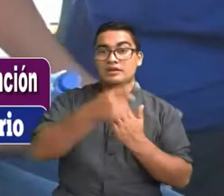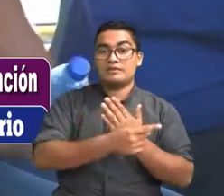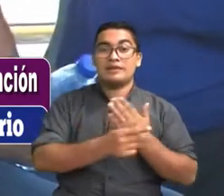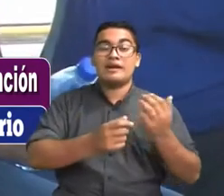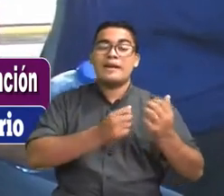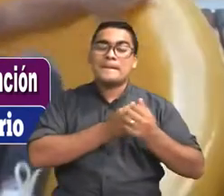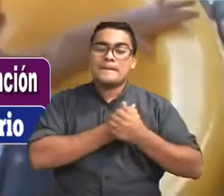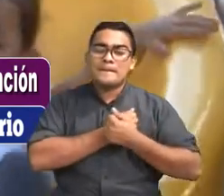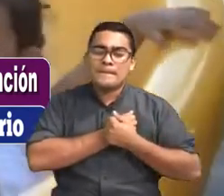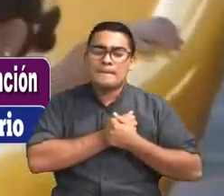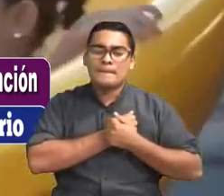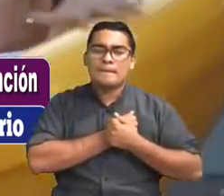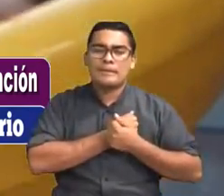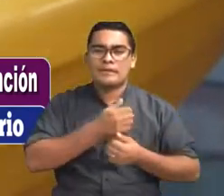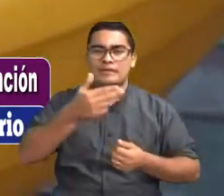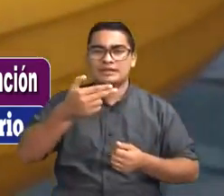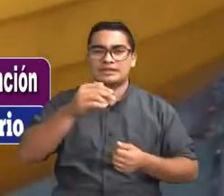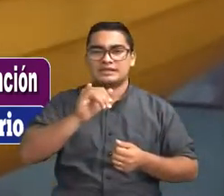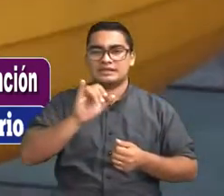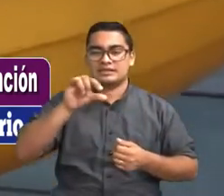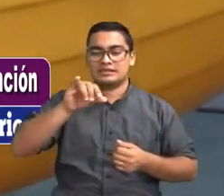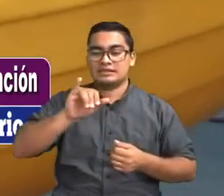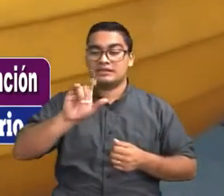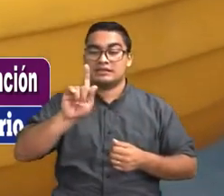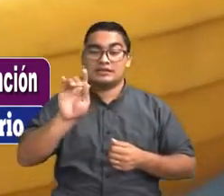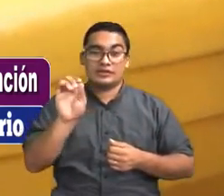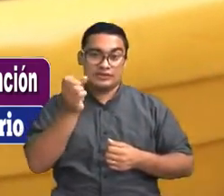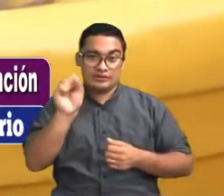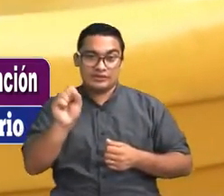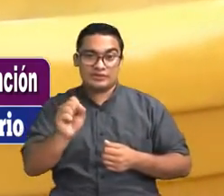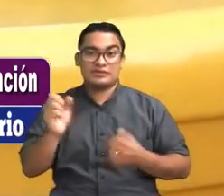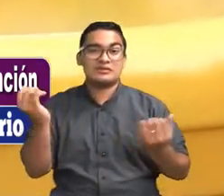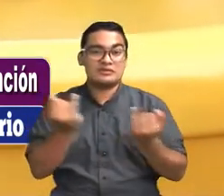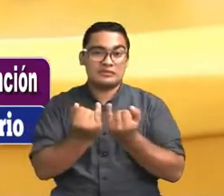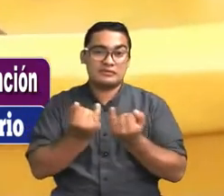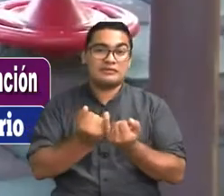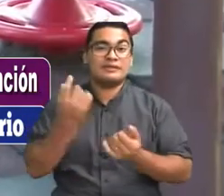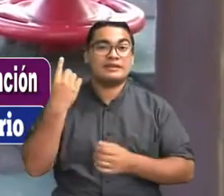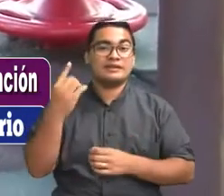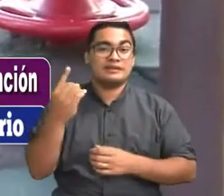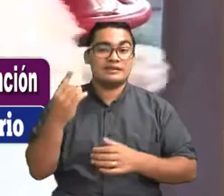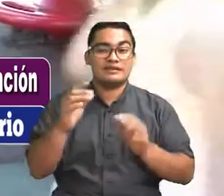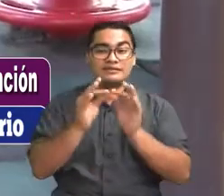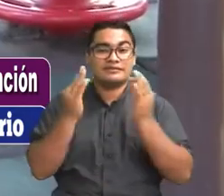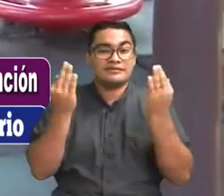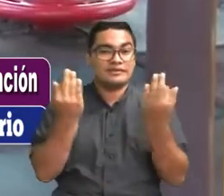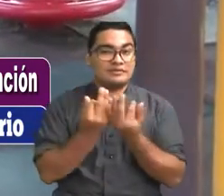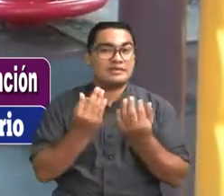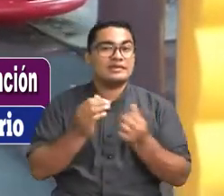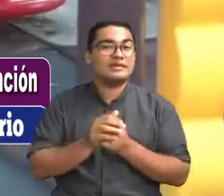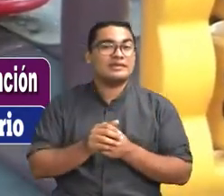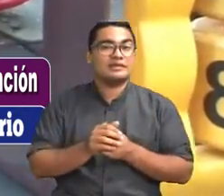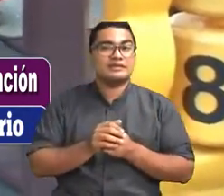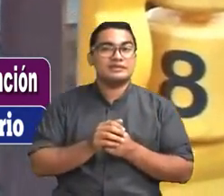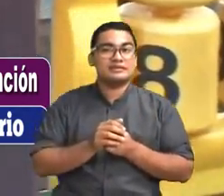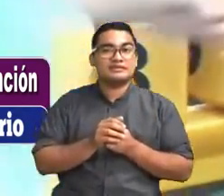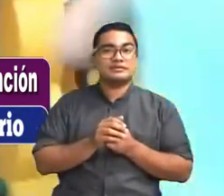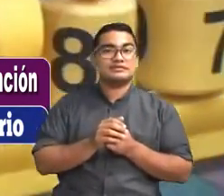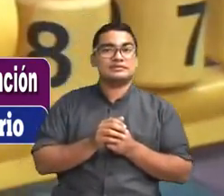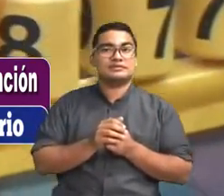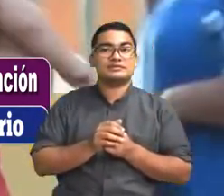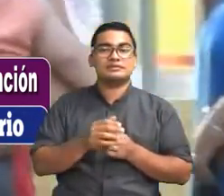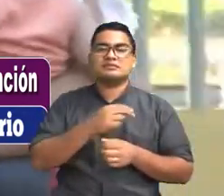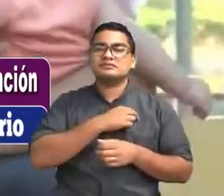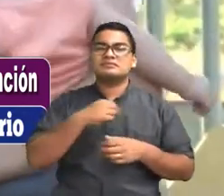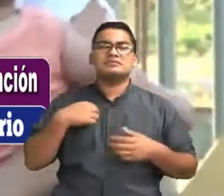los más chiquitos y las más chiquitas, que es un programa que también restituye derechos a la familia, se han elaborado,